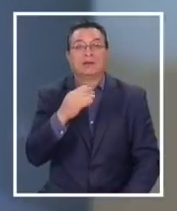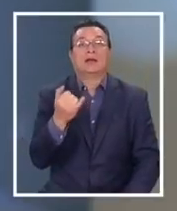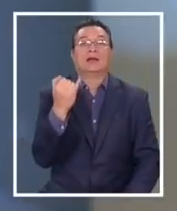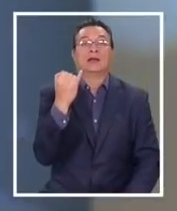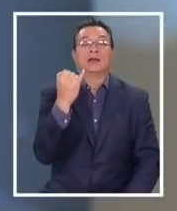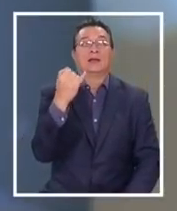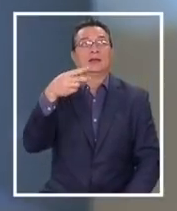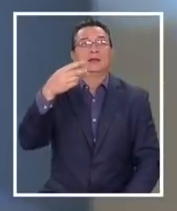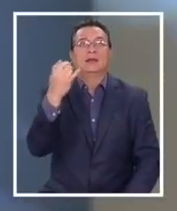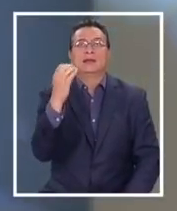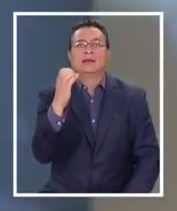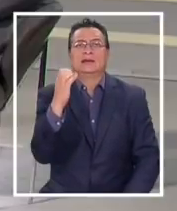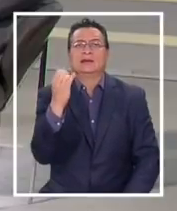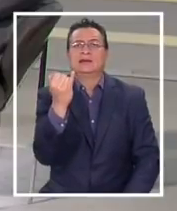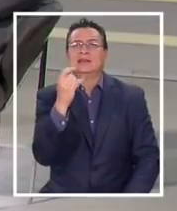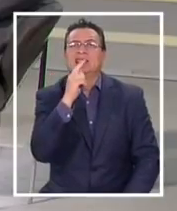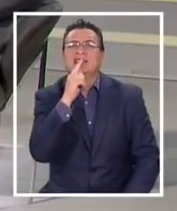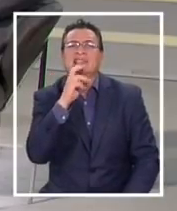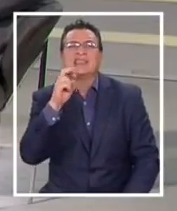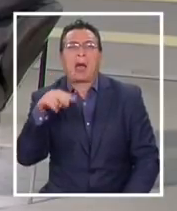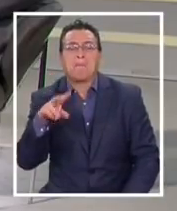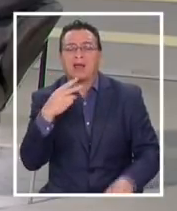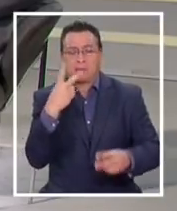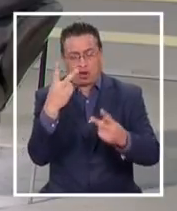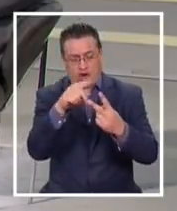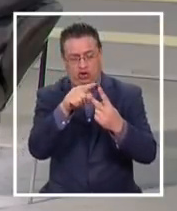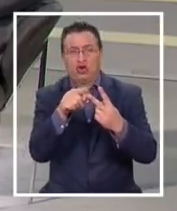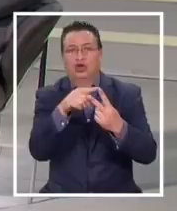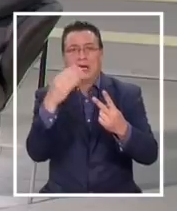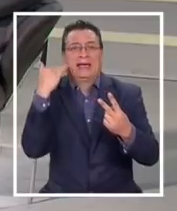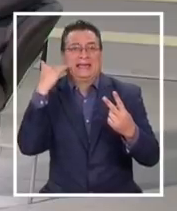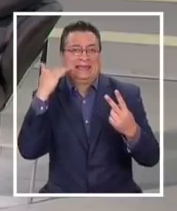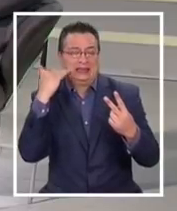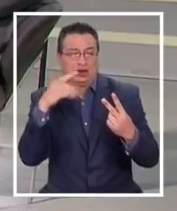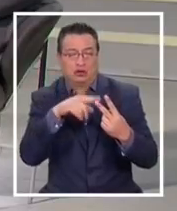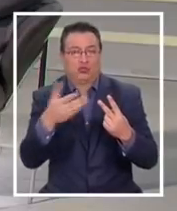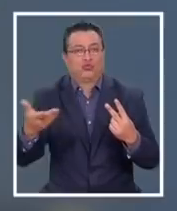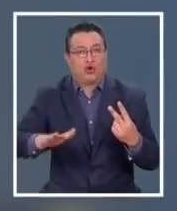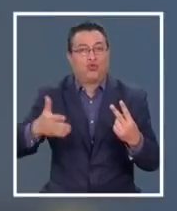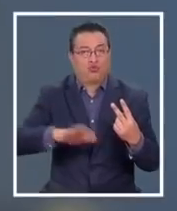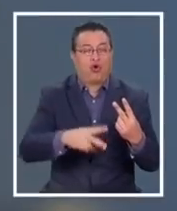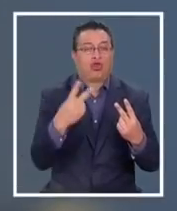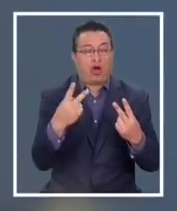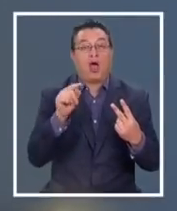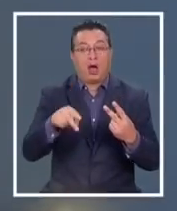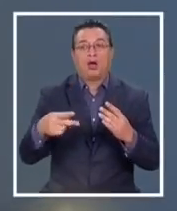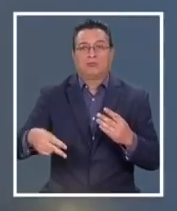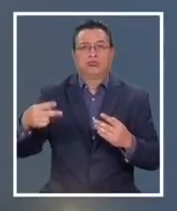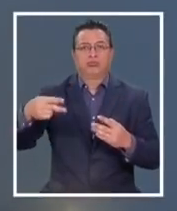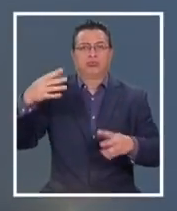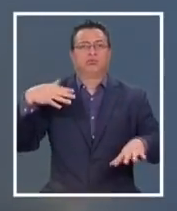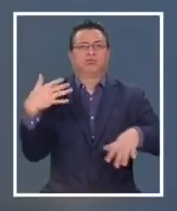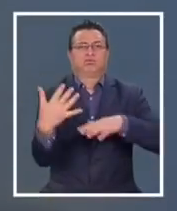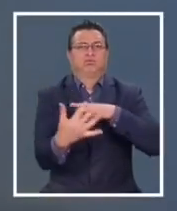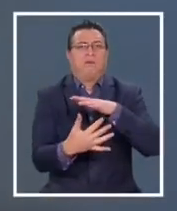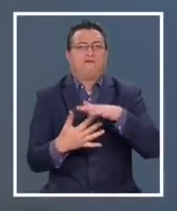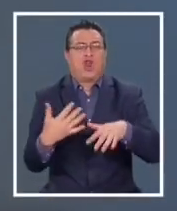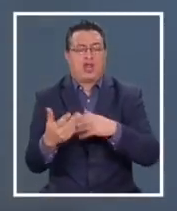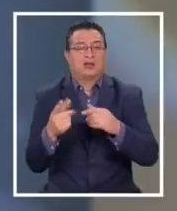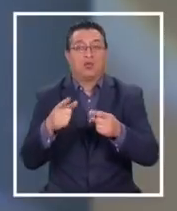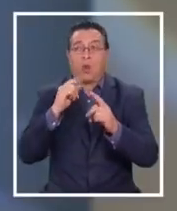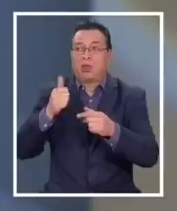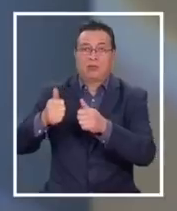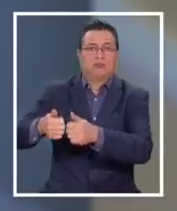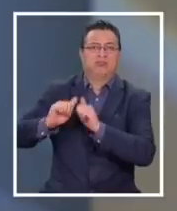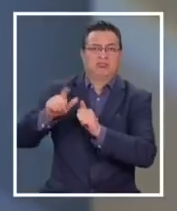Ethan. Tenemos dos niños muertos entre medio y uno le da la impresión de que aquí hay una escalada de violencia en la que van ganando